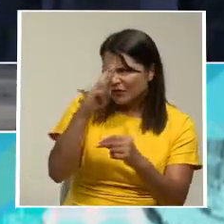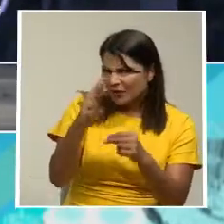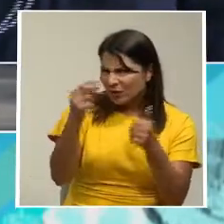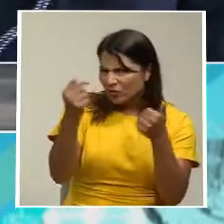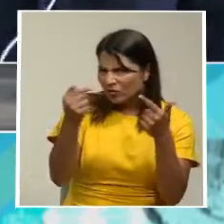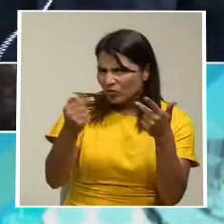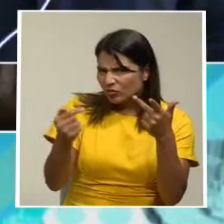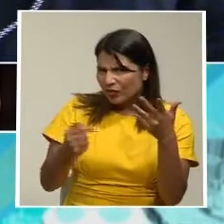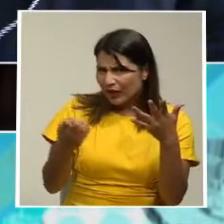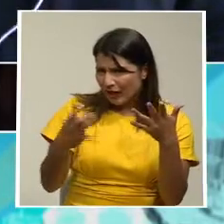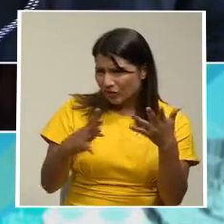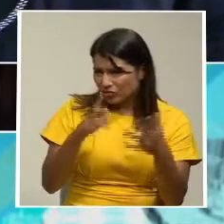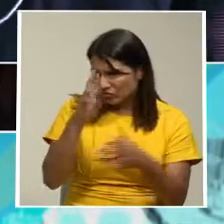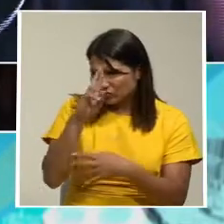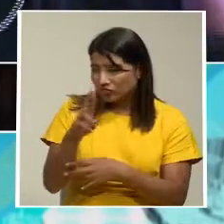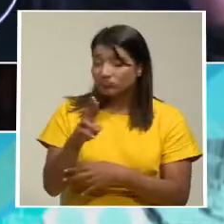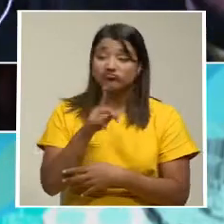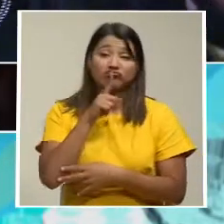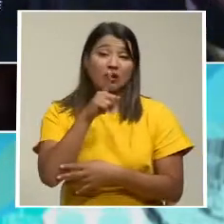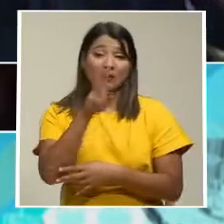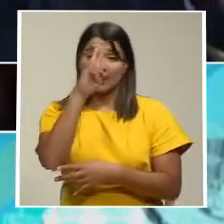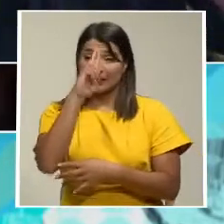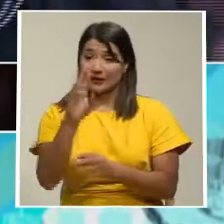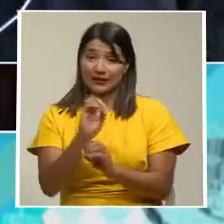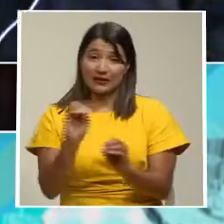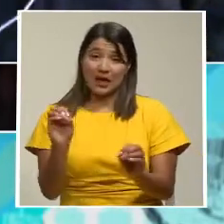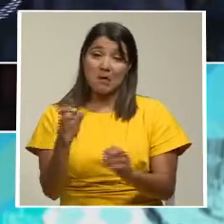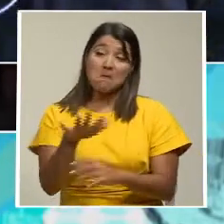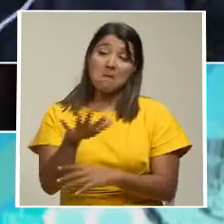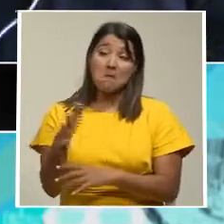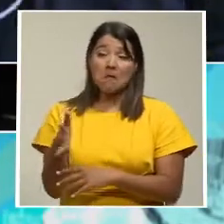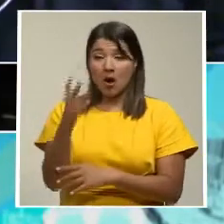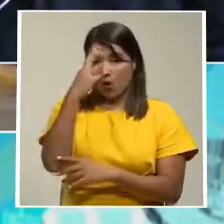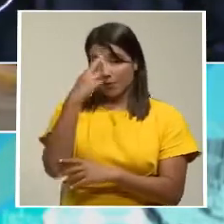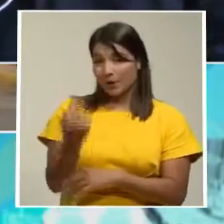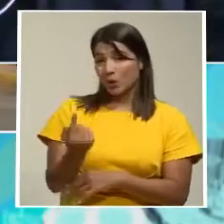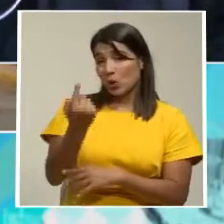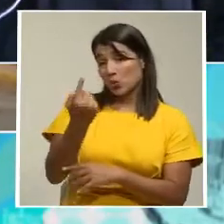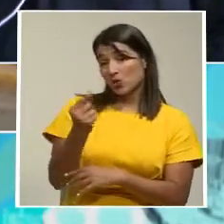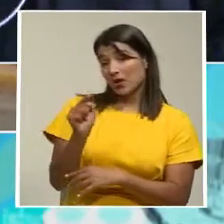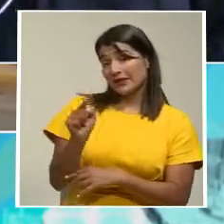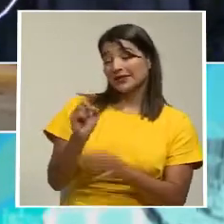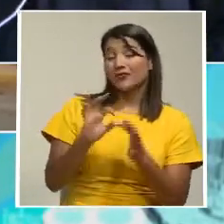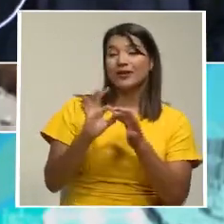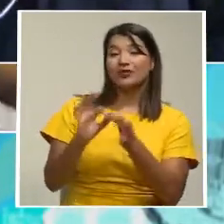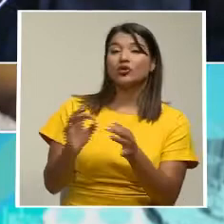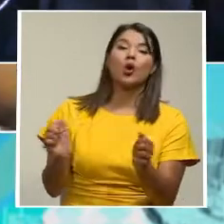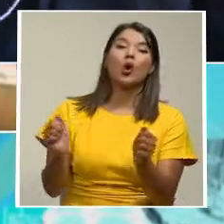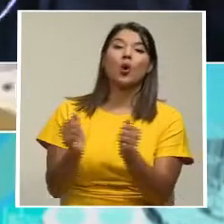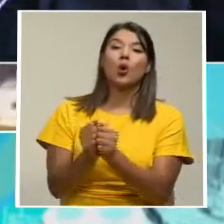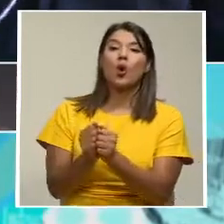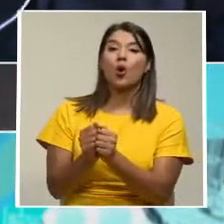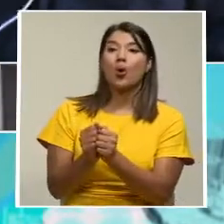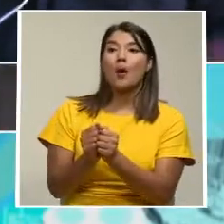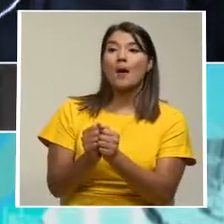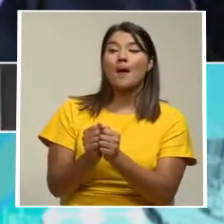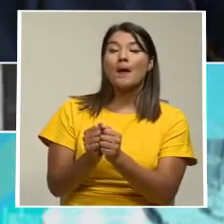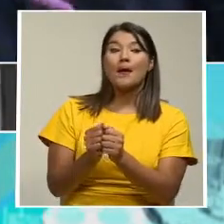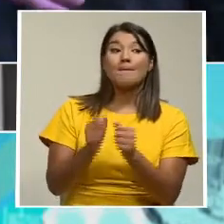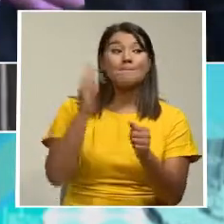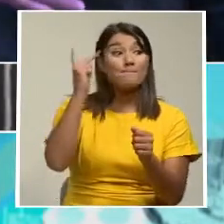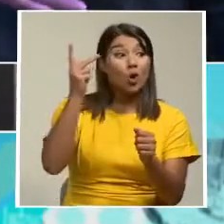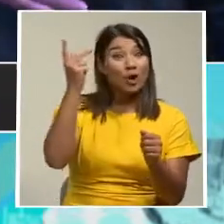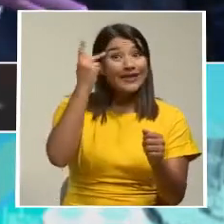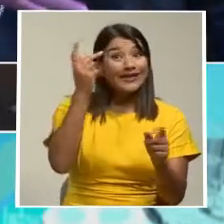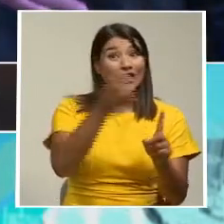de las 14 recomendaciones. Medio respetó una, que es la que tiene que ver con los presos políticos. No, él liberó a una